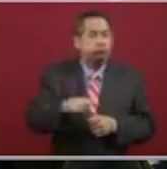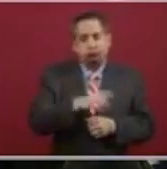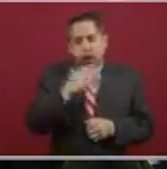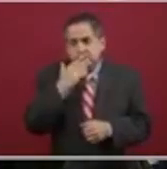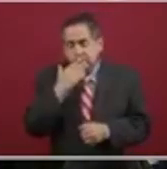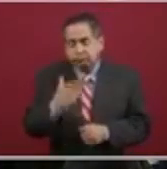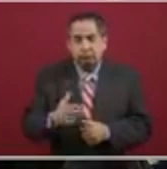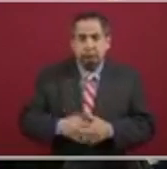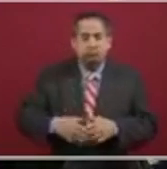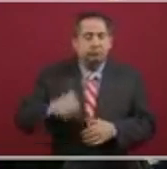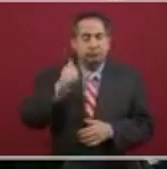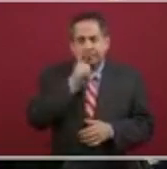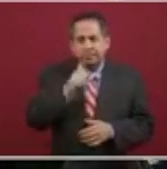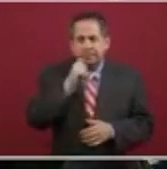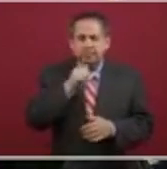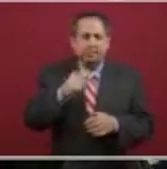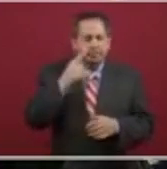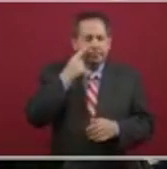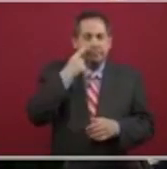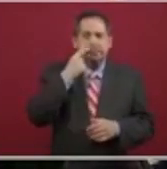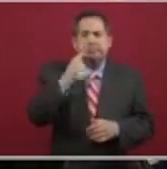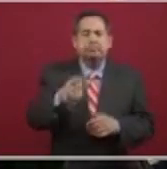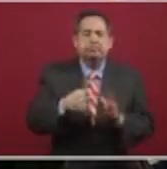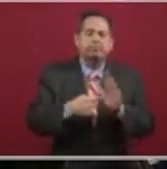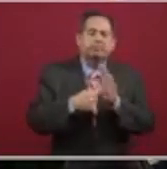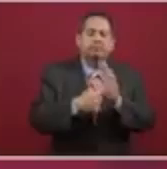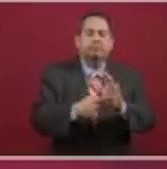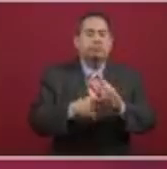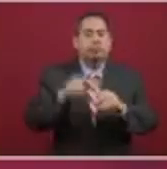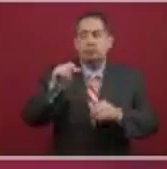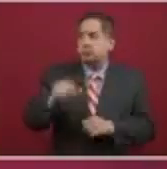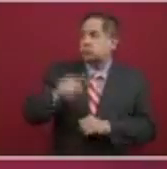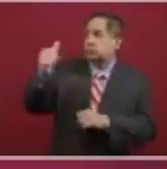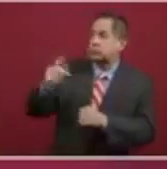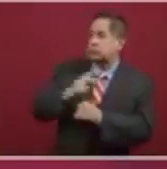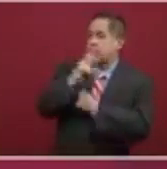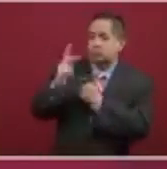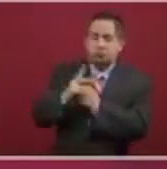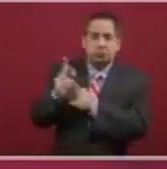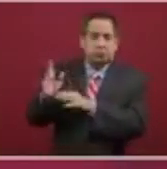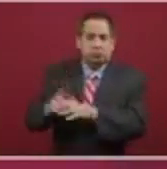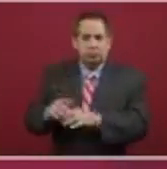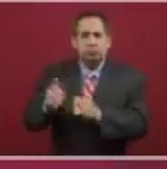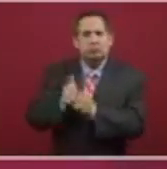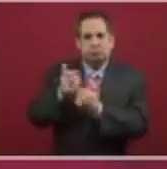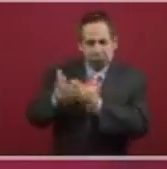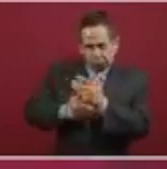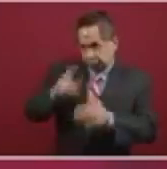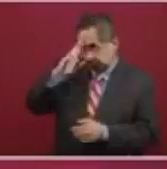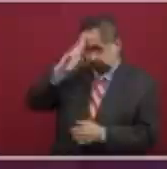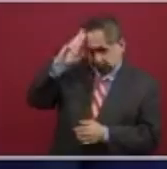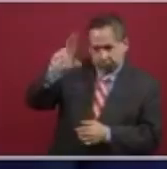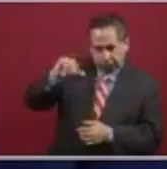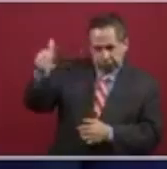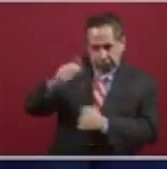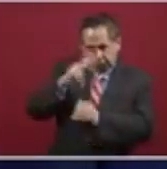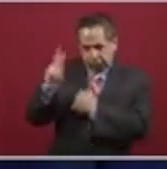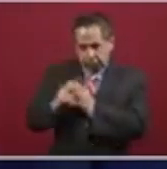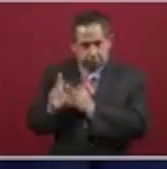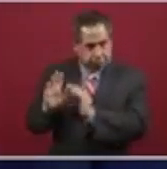Siempre pongo el ejemplo de lo que sucede en otros países, con todo respeto, de